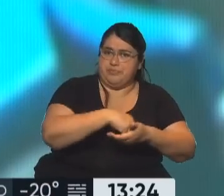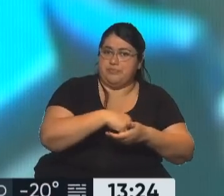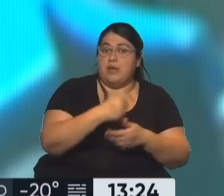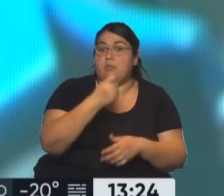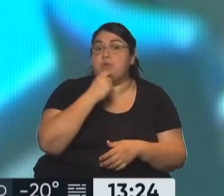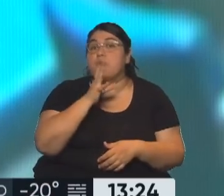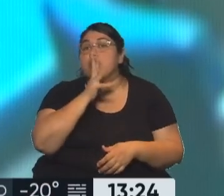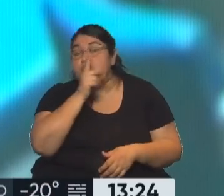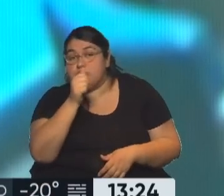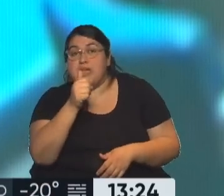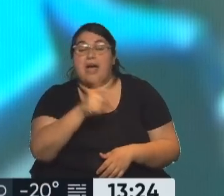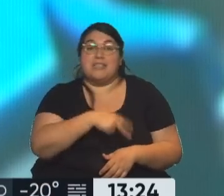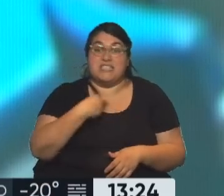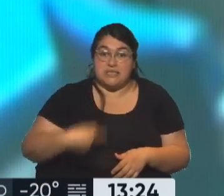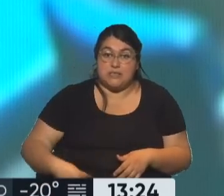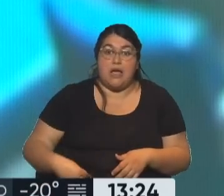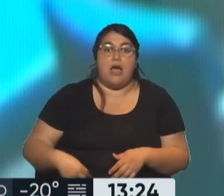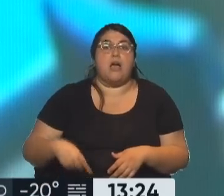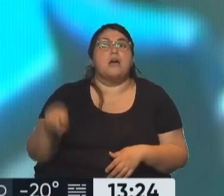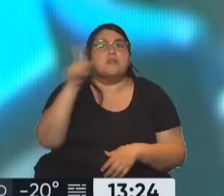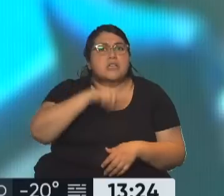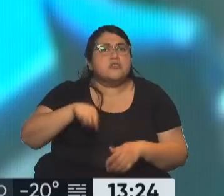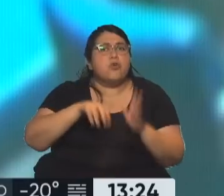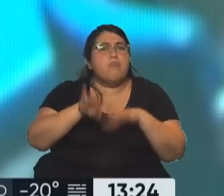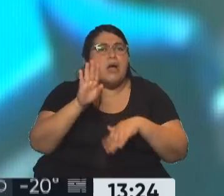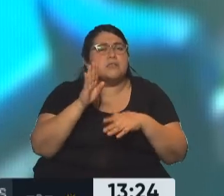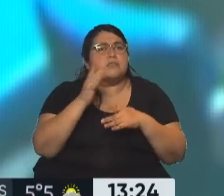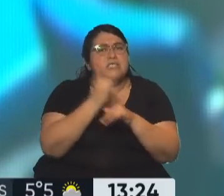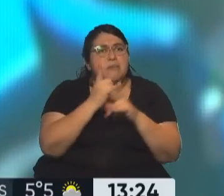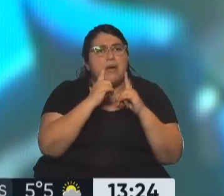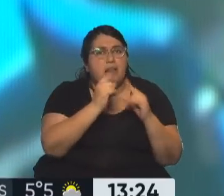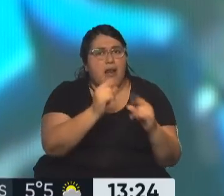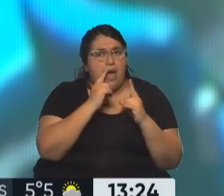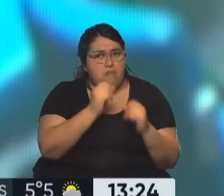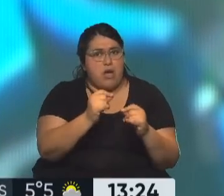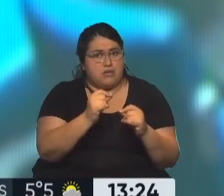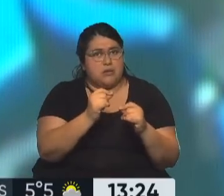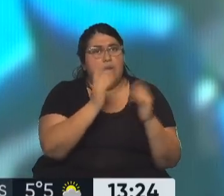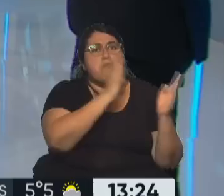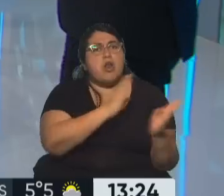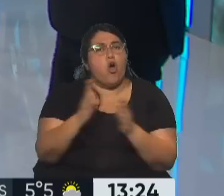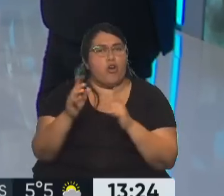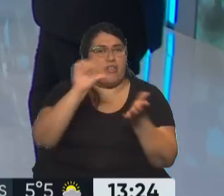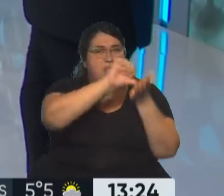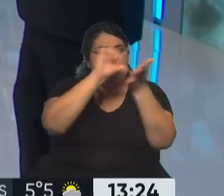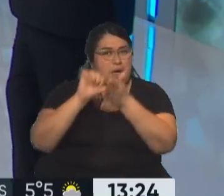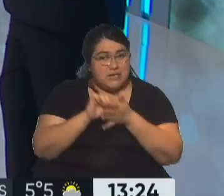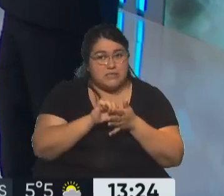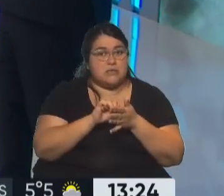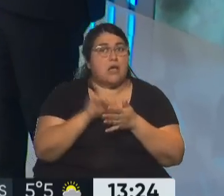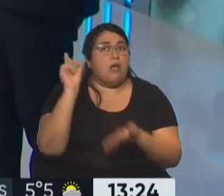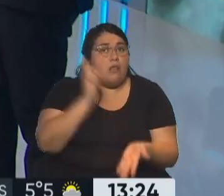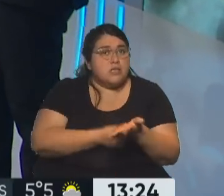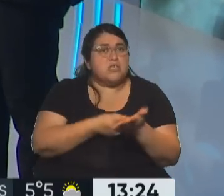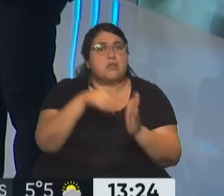Rusia, China, son países que cuestionan el orden internacional, que de hecho en algún punto se proponen reformarlo o